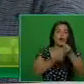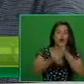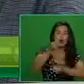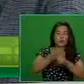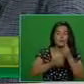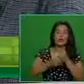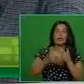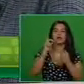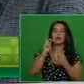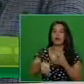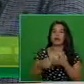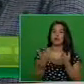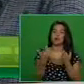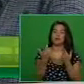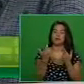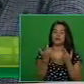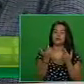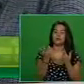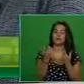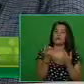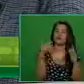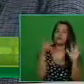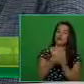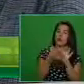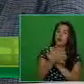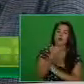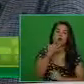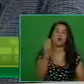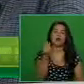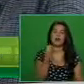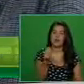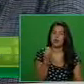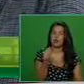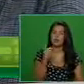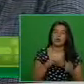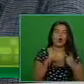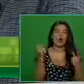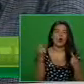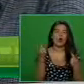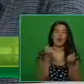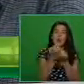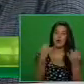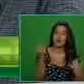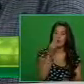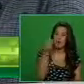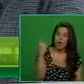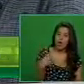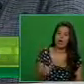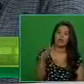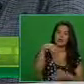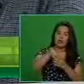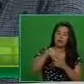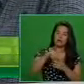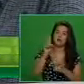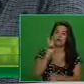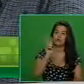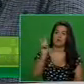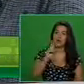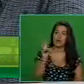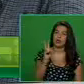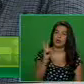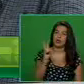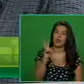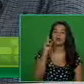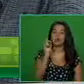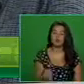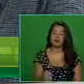económicos, cuantitativos, en cuanto a calidad, cantidad de alimentos que se produce,